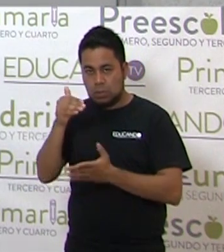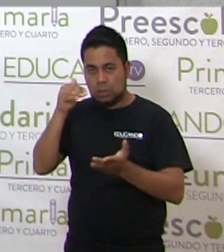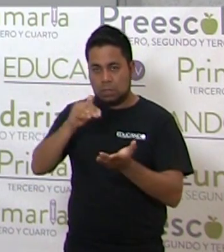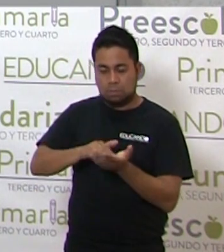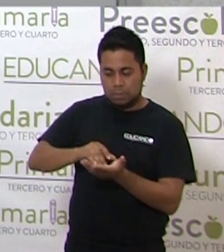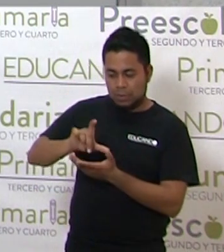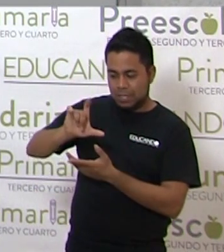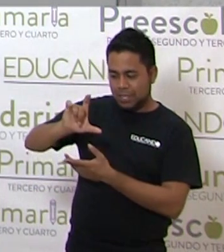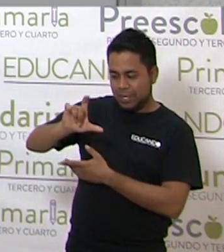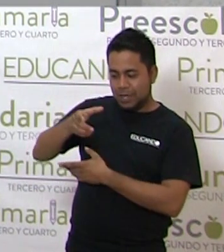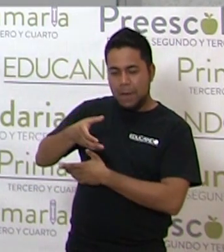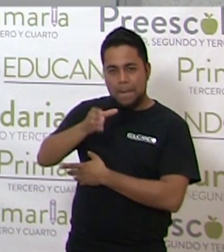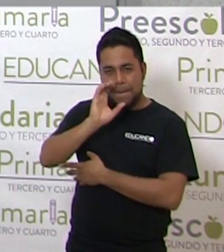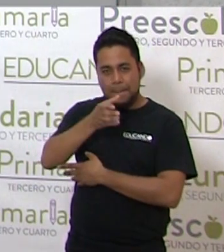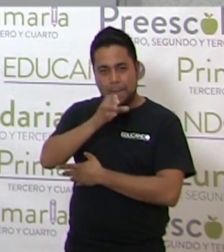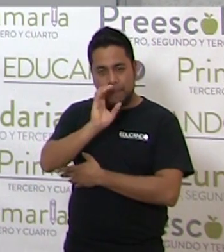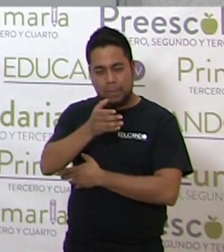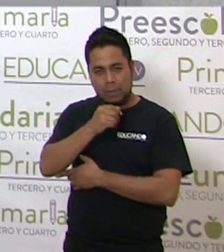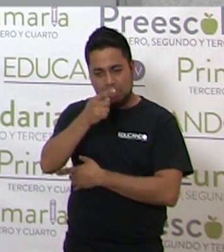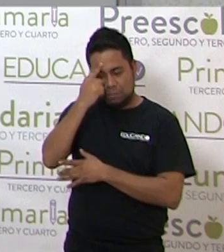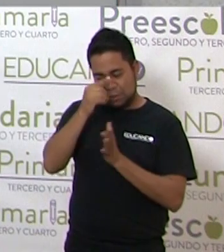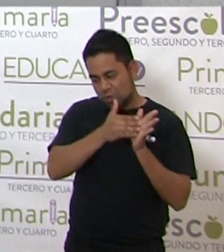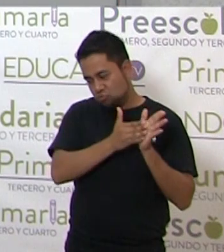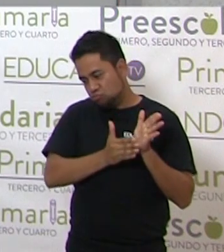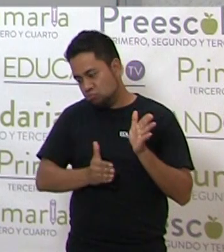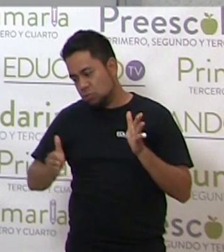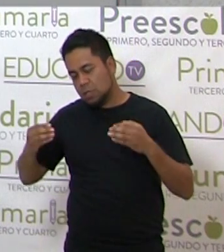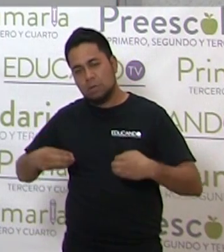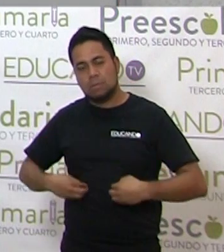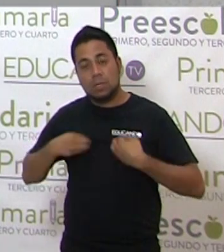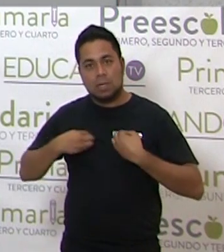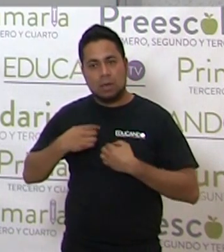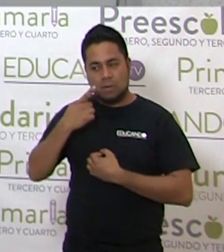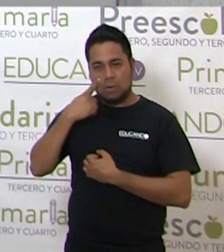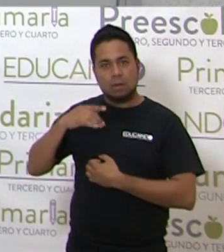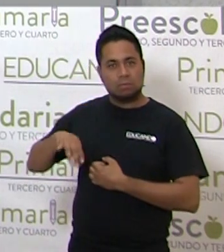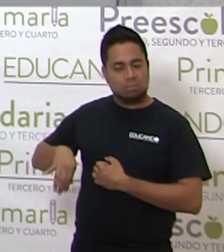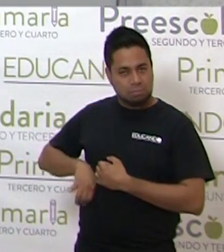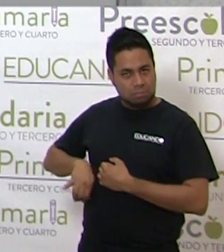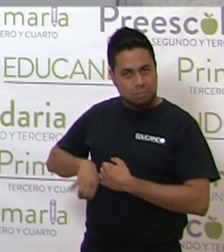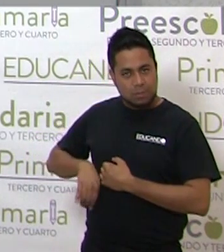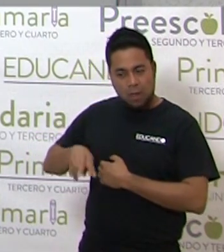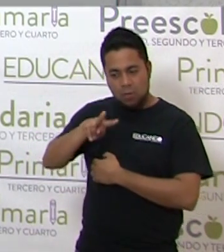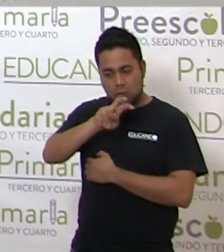de leche a lo largo de su vida. Fíjense qué interesante,